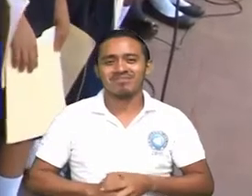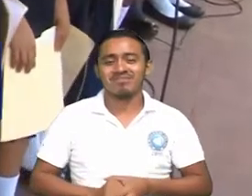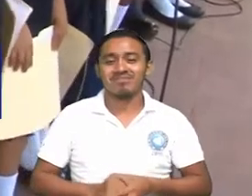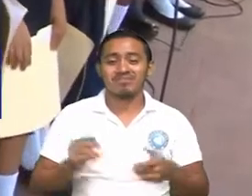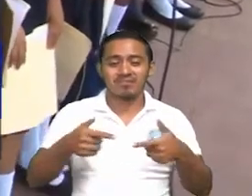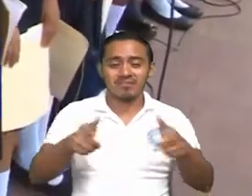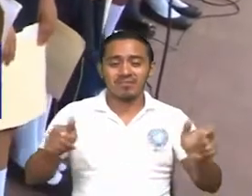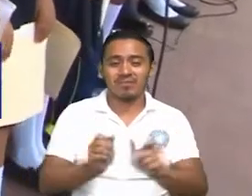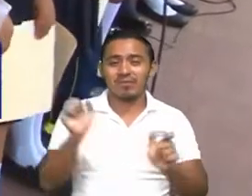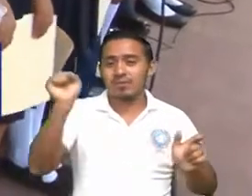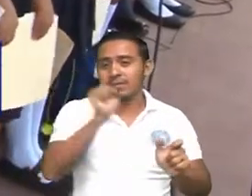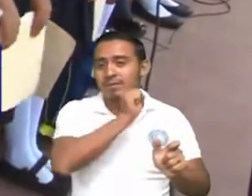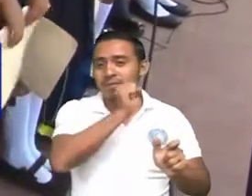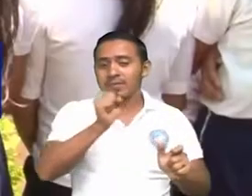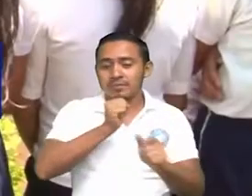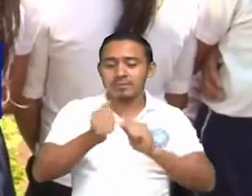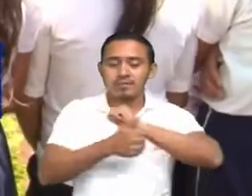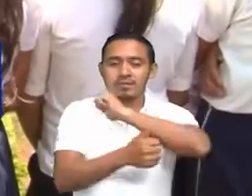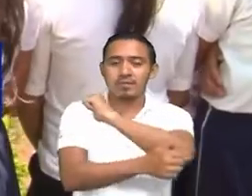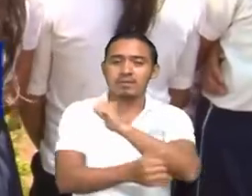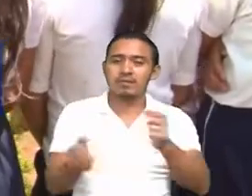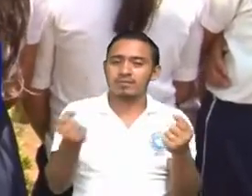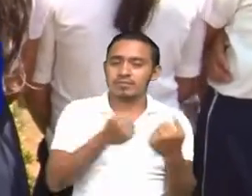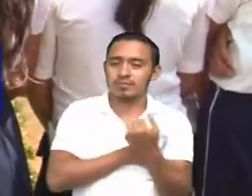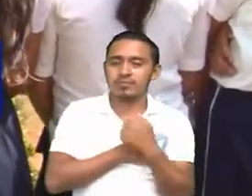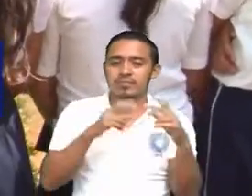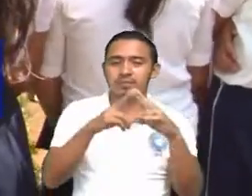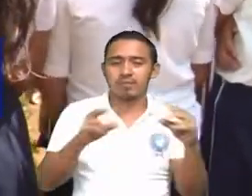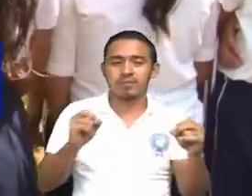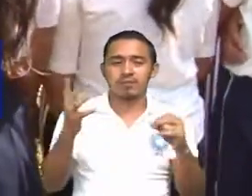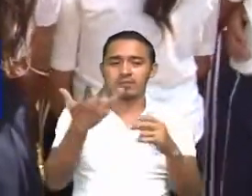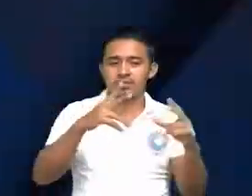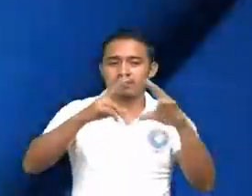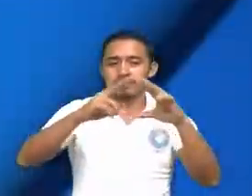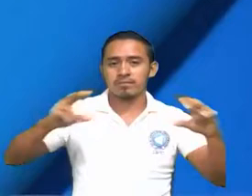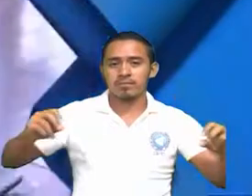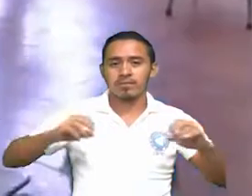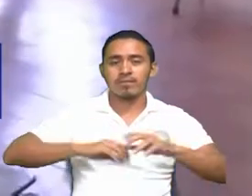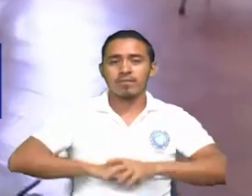Coros estudiantiles cantan a la patria en todo el país.